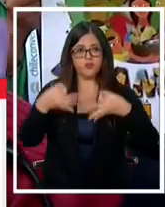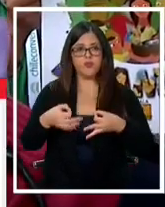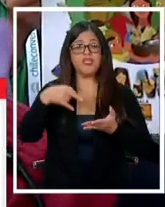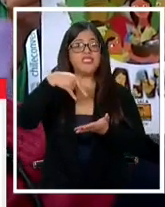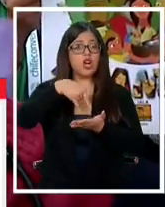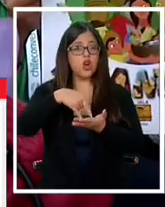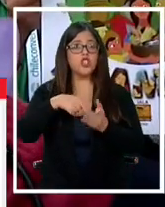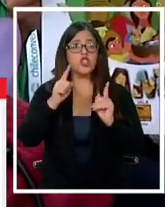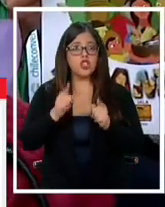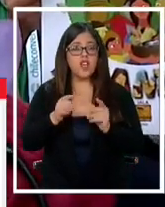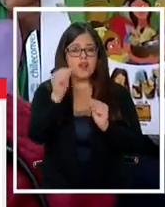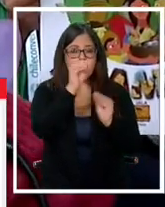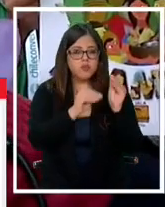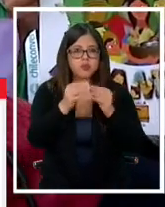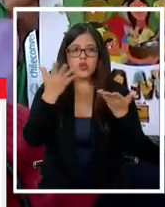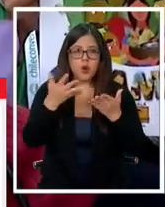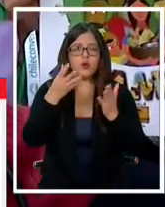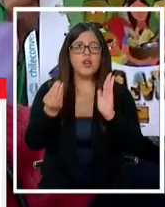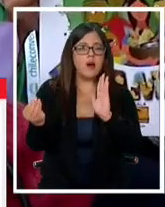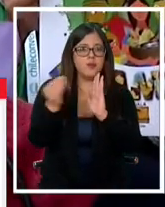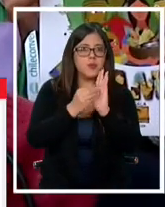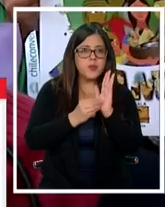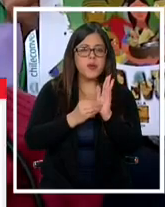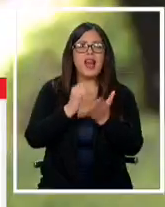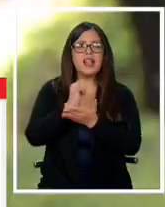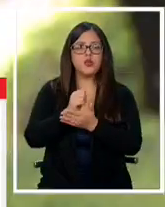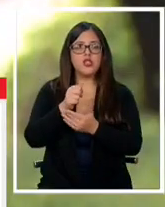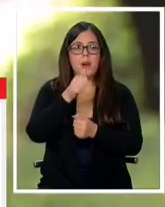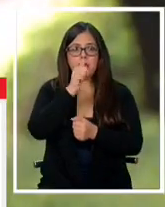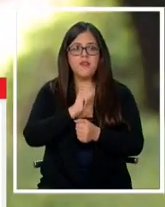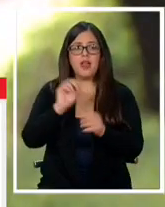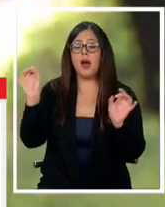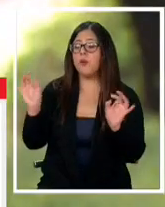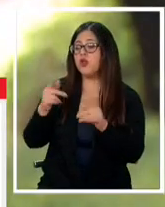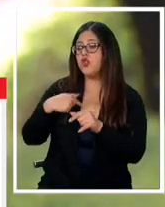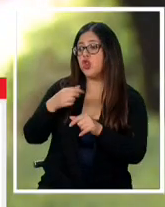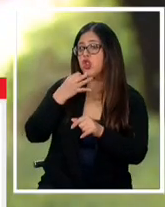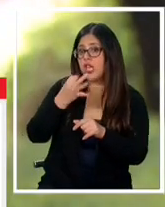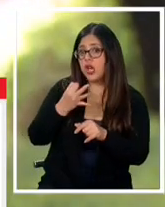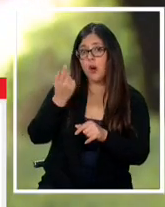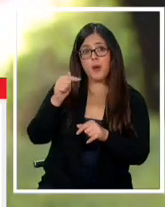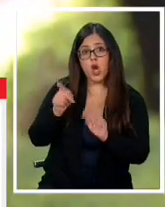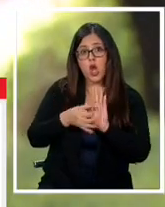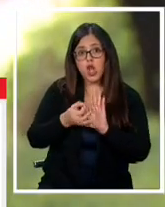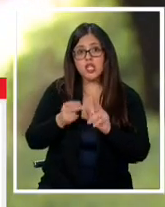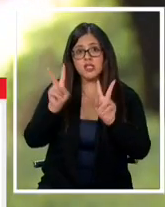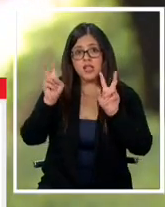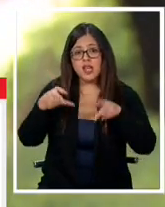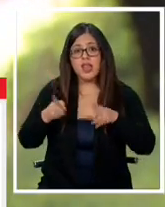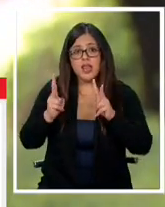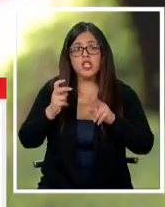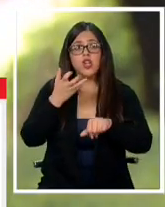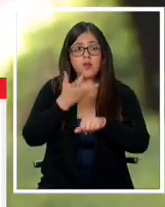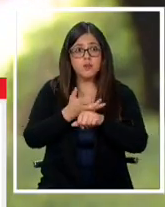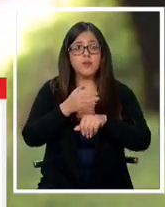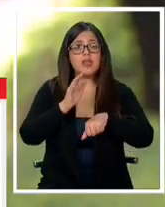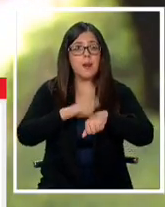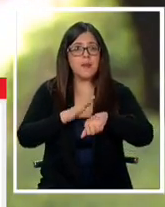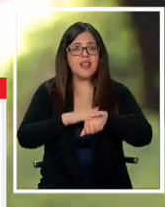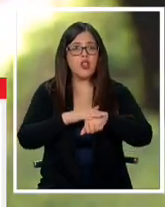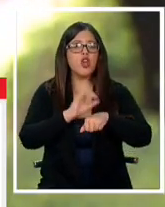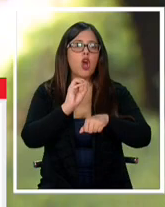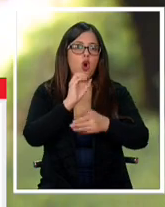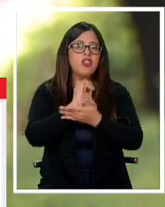que defina cómo se va a integrar a los privados a ese sistema si dijera que no dice que tendrán derecho a existir prestadores privados